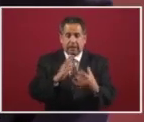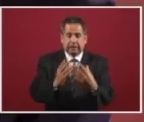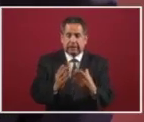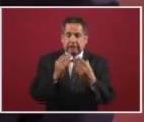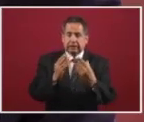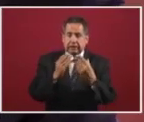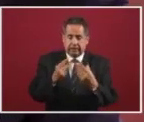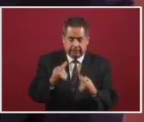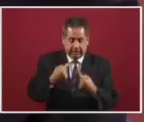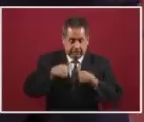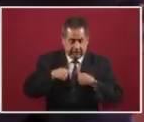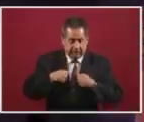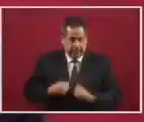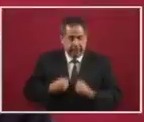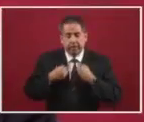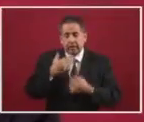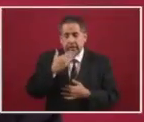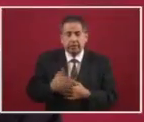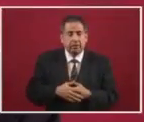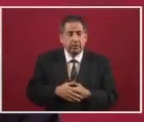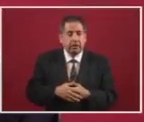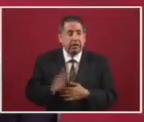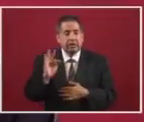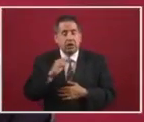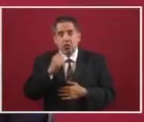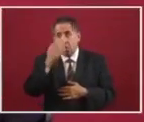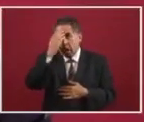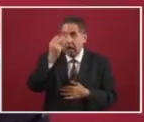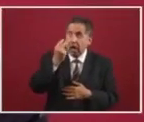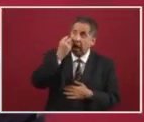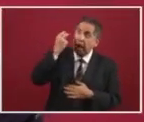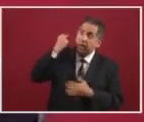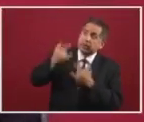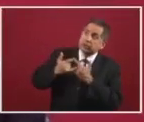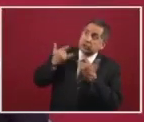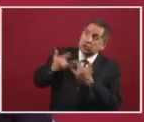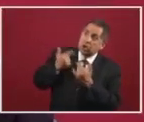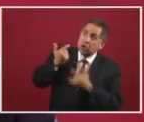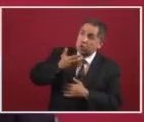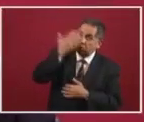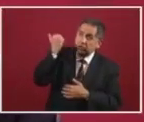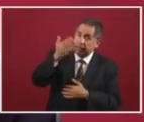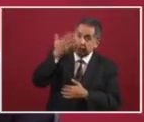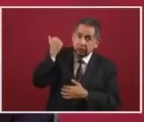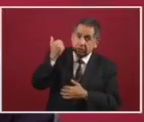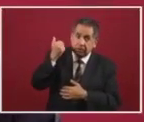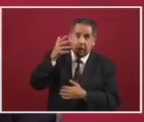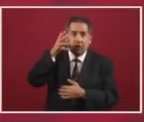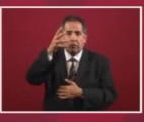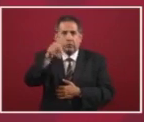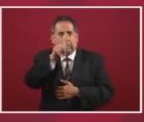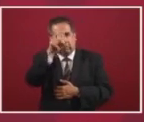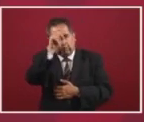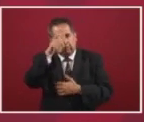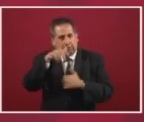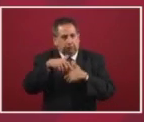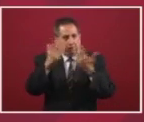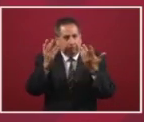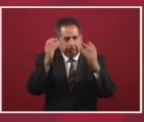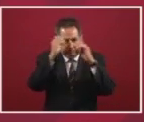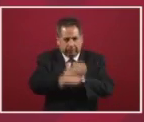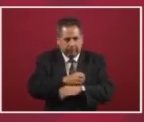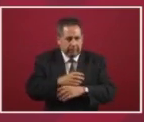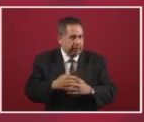Además, si no sabemos de dónde venimos, no vamos a saber hacia dónde vamos. Todo esto ayuda